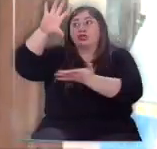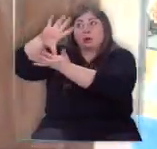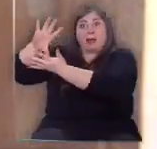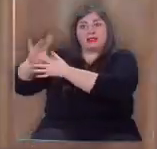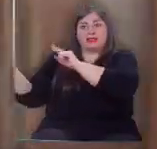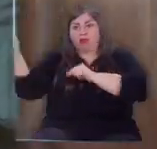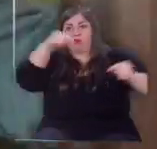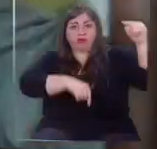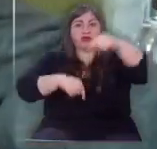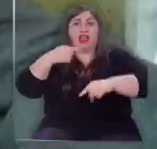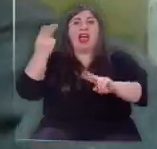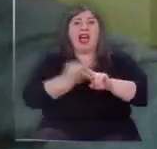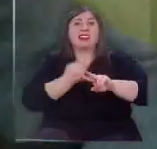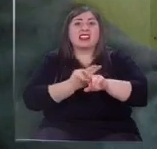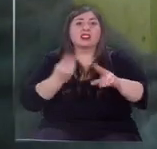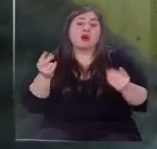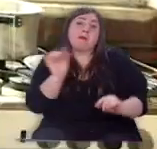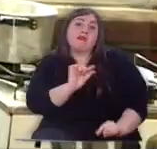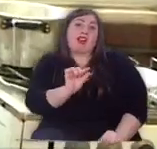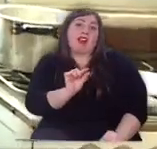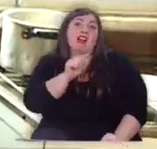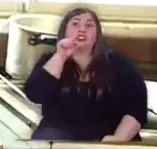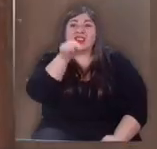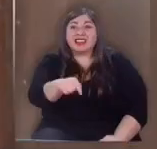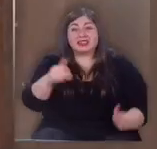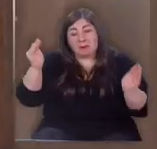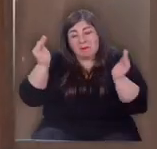un arriendo más barato han hecho de estos